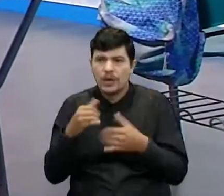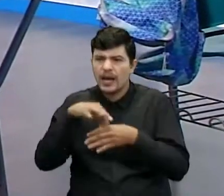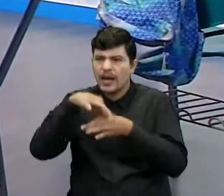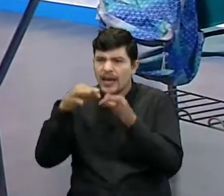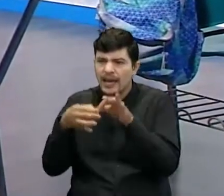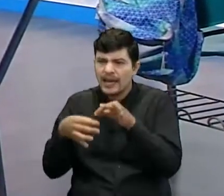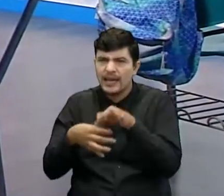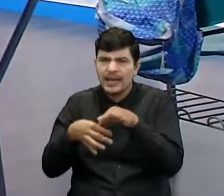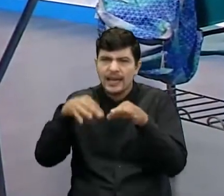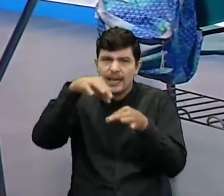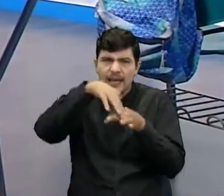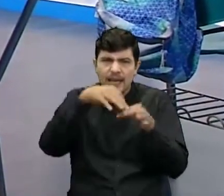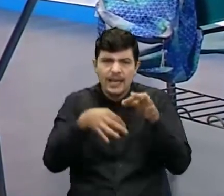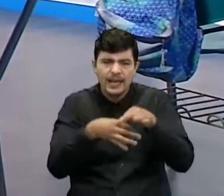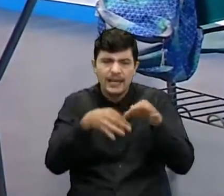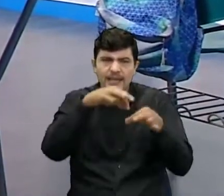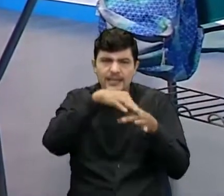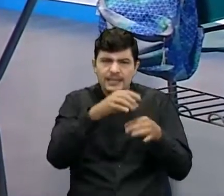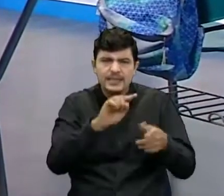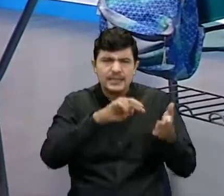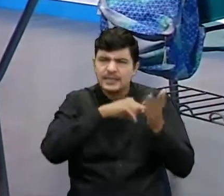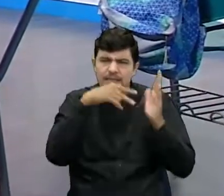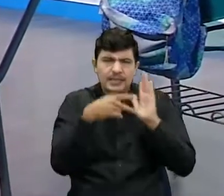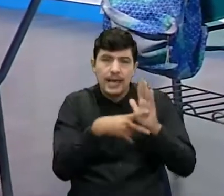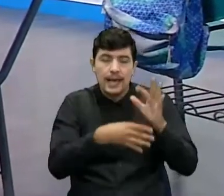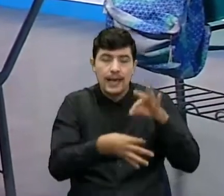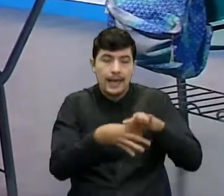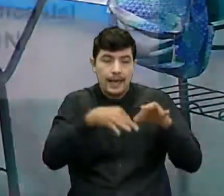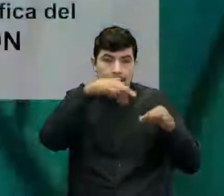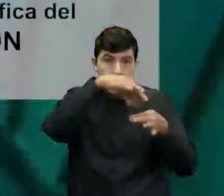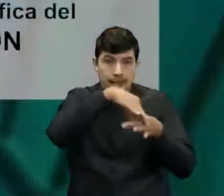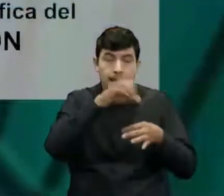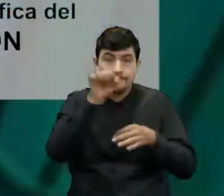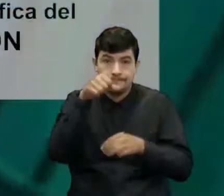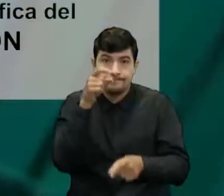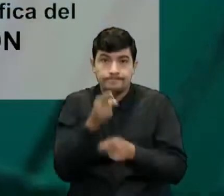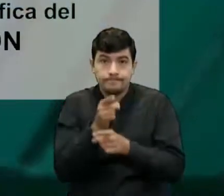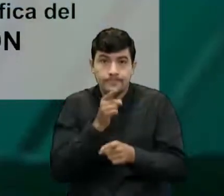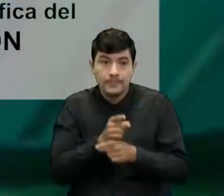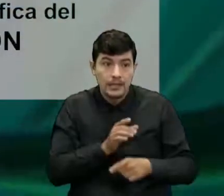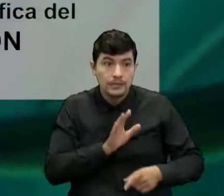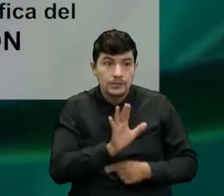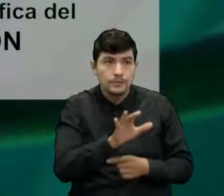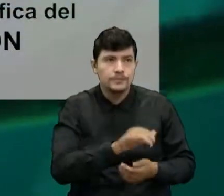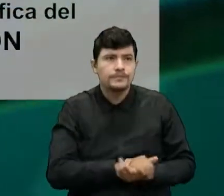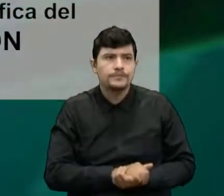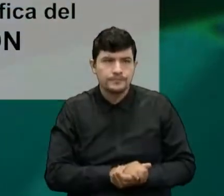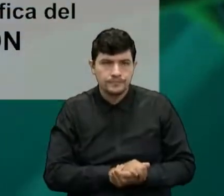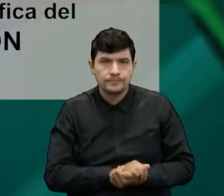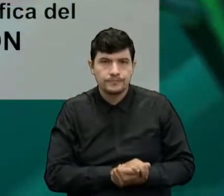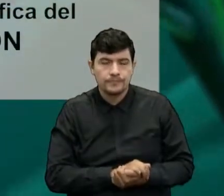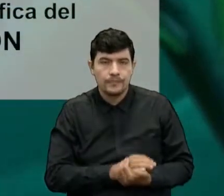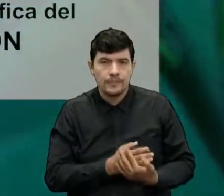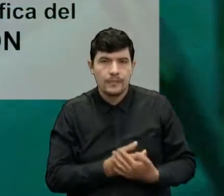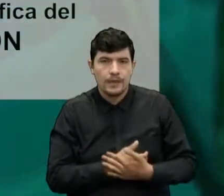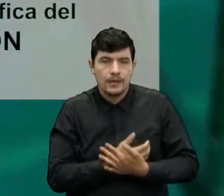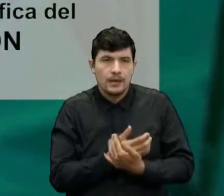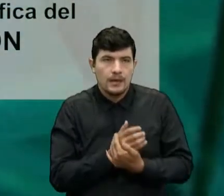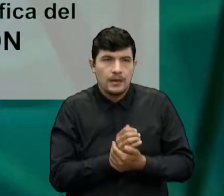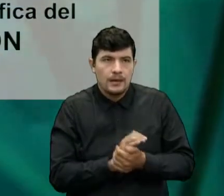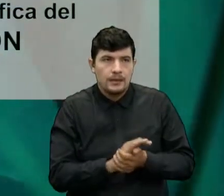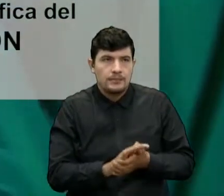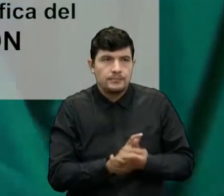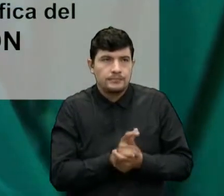a profundizar Entonces en este tema Los genes Los genes Mis queridos jóvenes Son fragmentos De ADN Cierto Ya lo